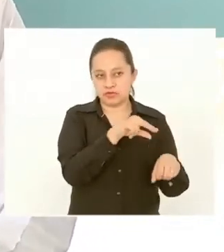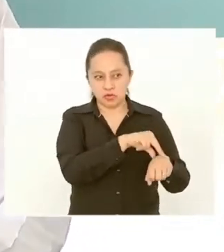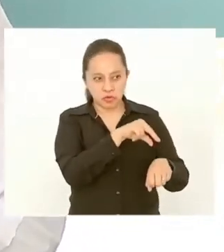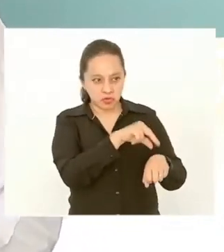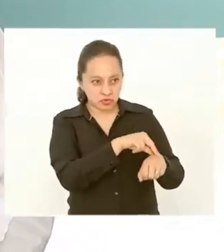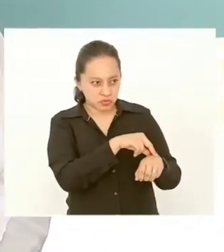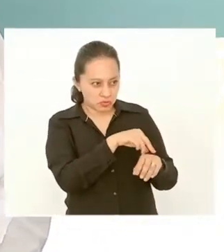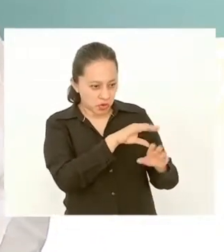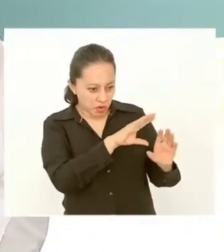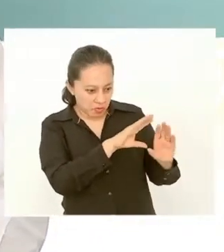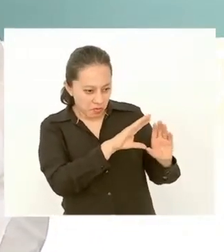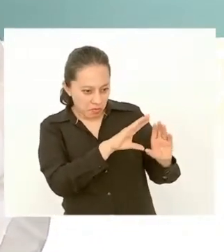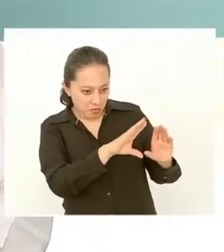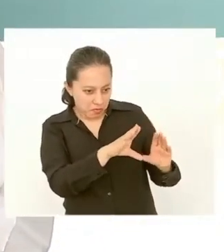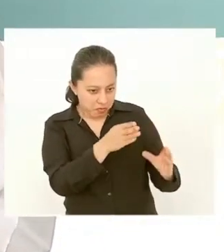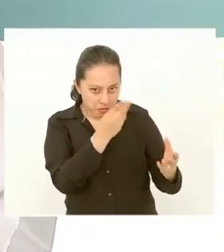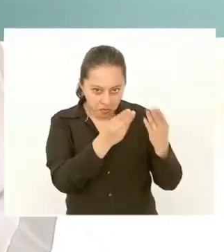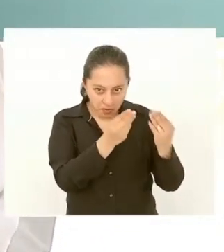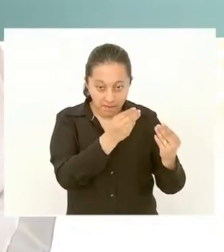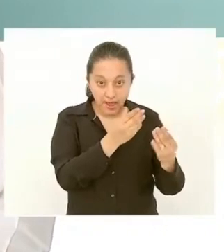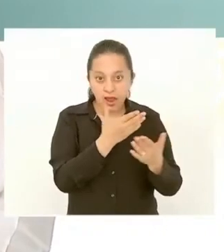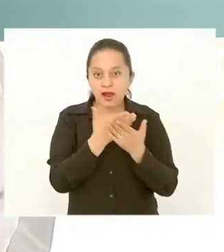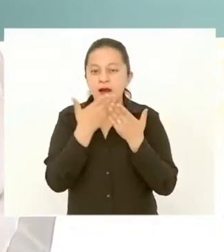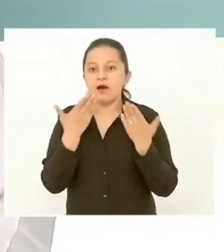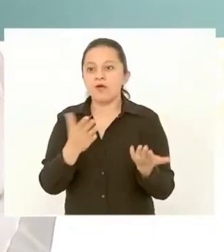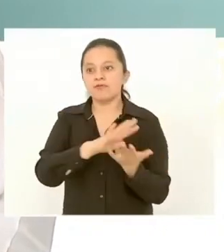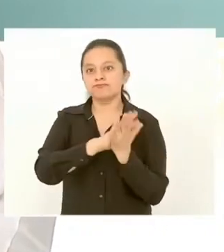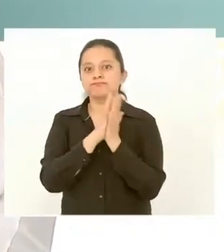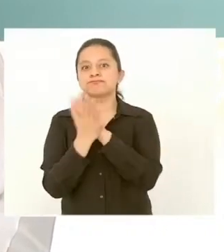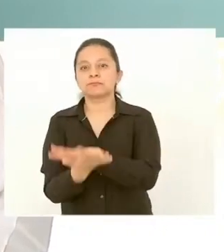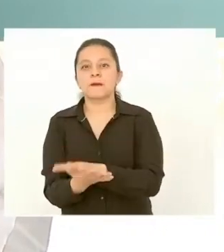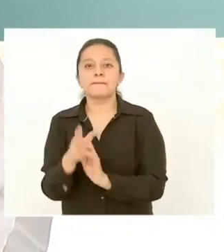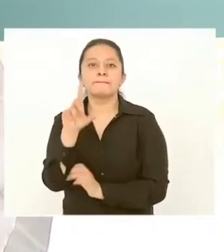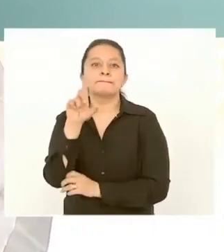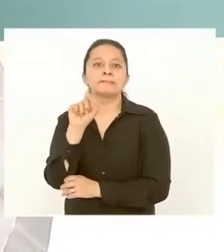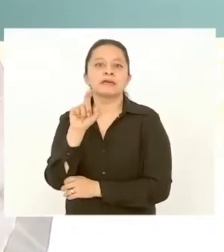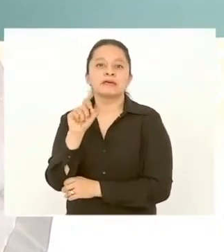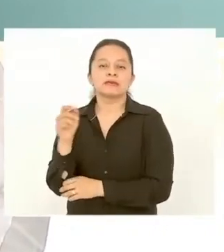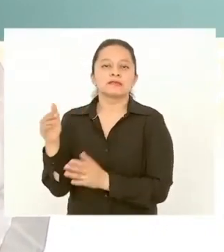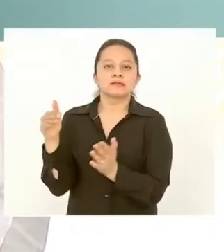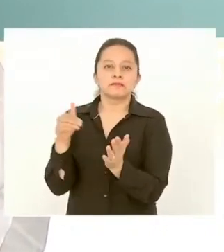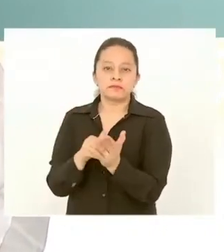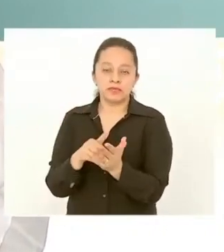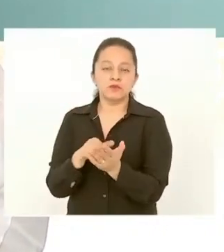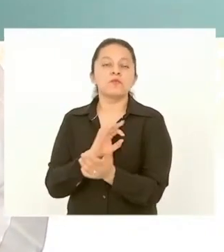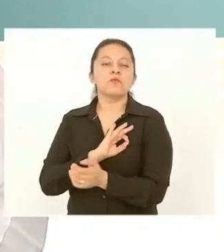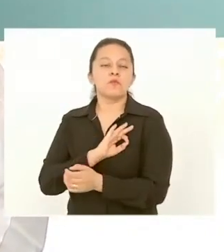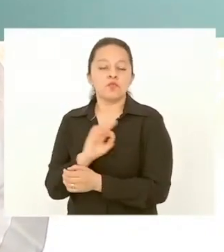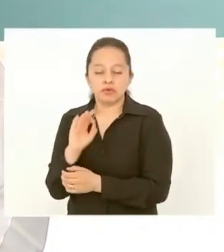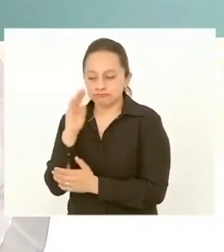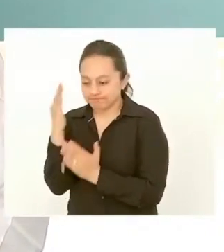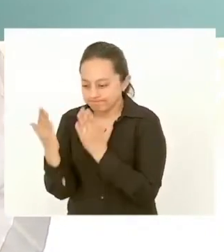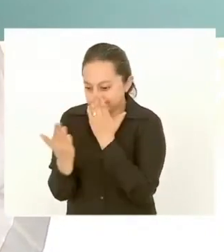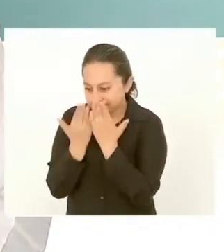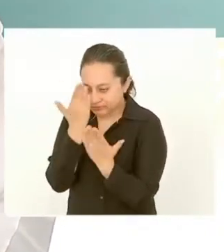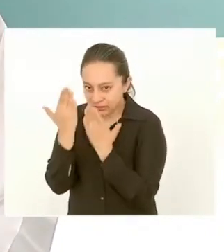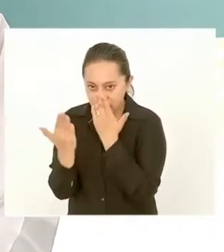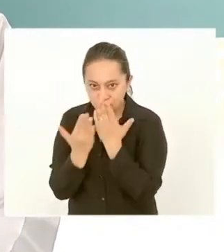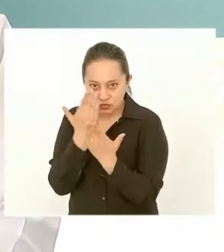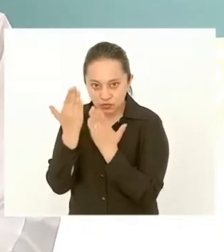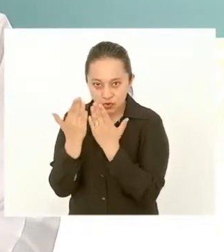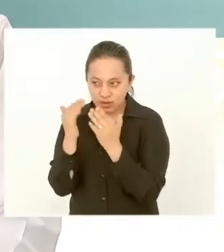20.000 médicos van a poder estudiar una especialidad y